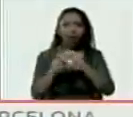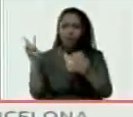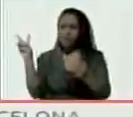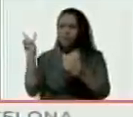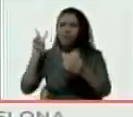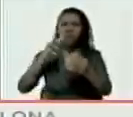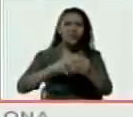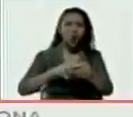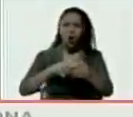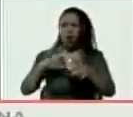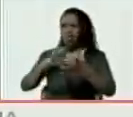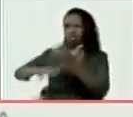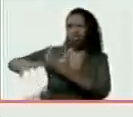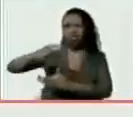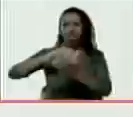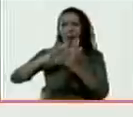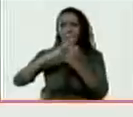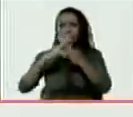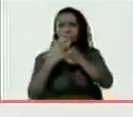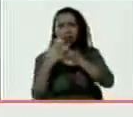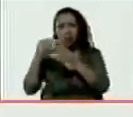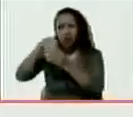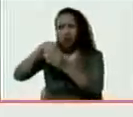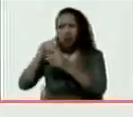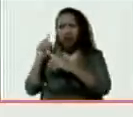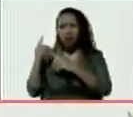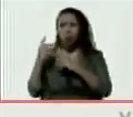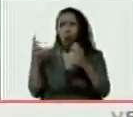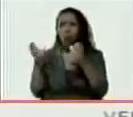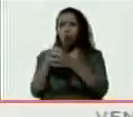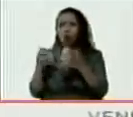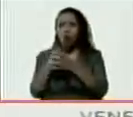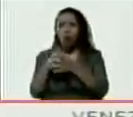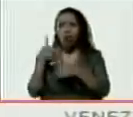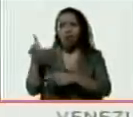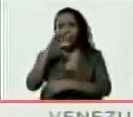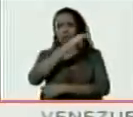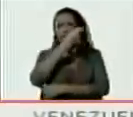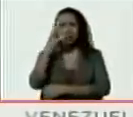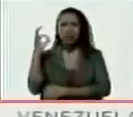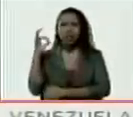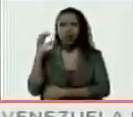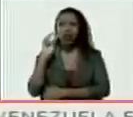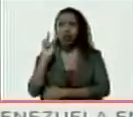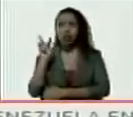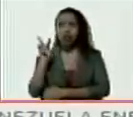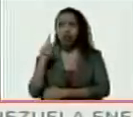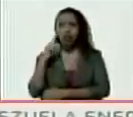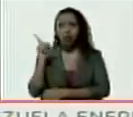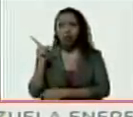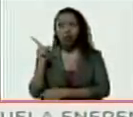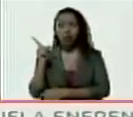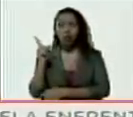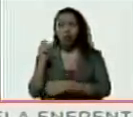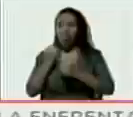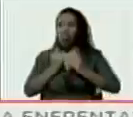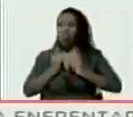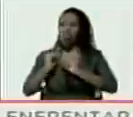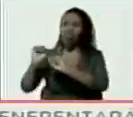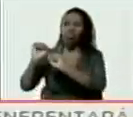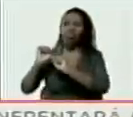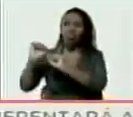violenta en un barrio de un sector de la ciudad de Barquisimeto y que fueron